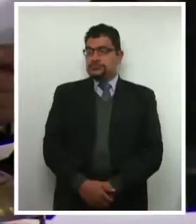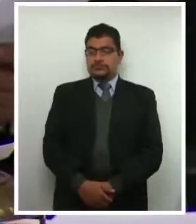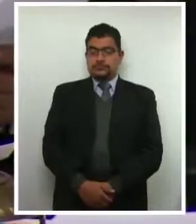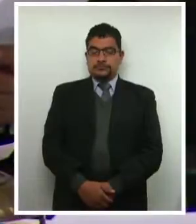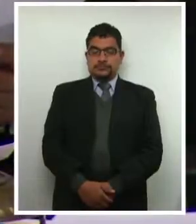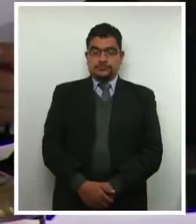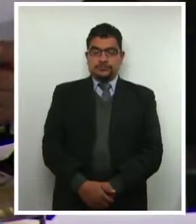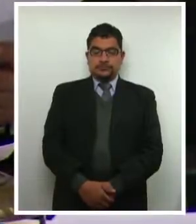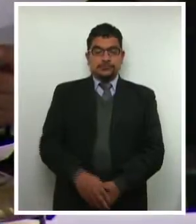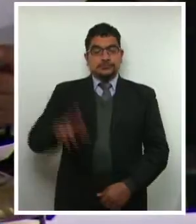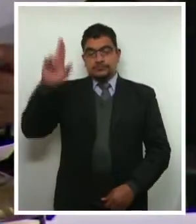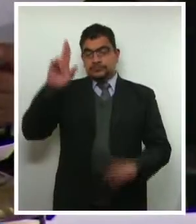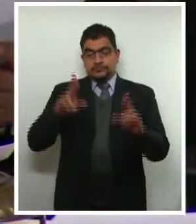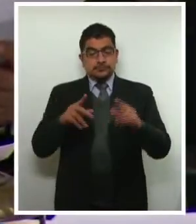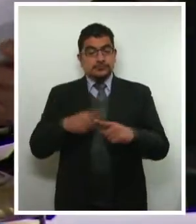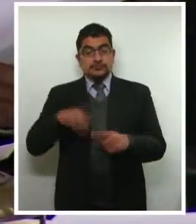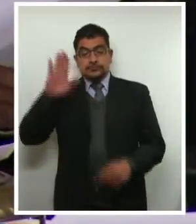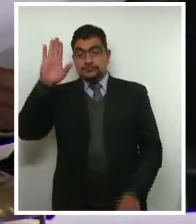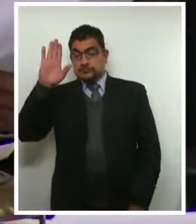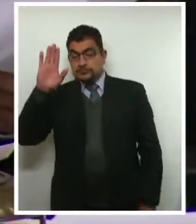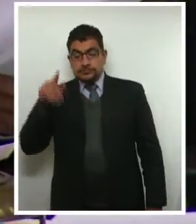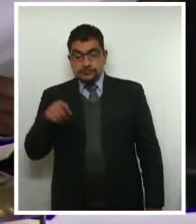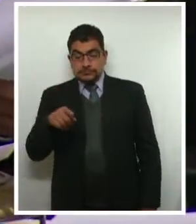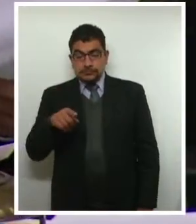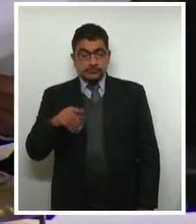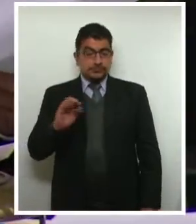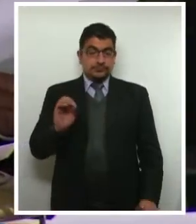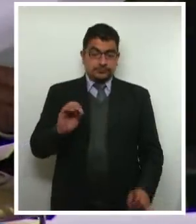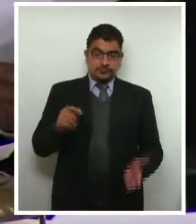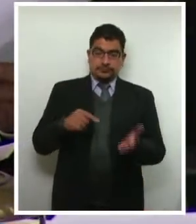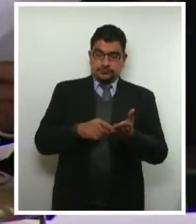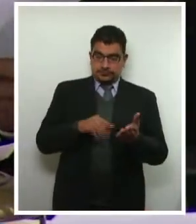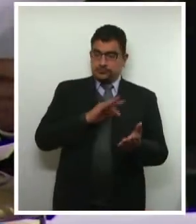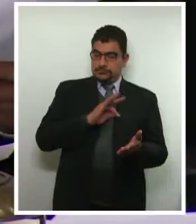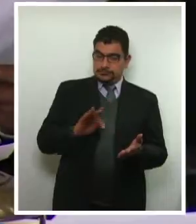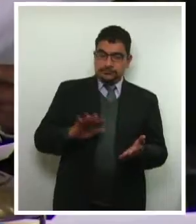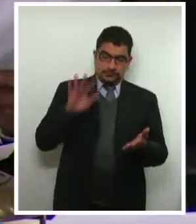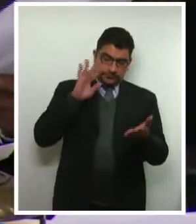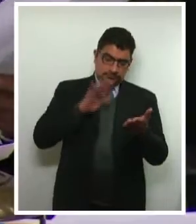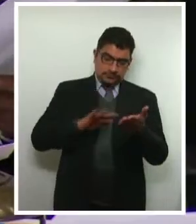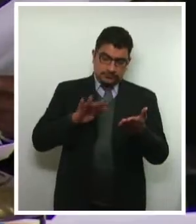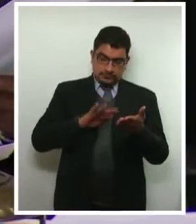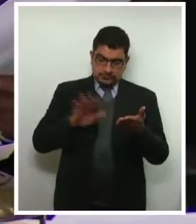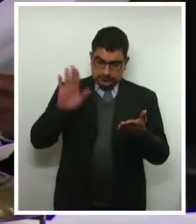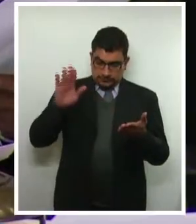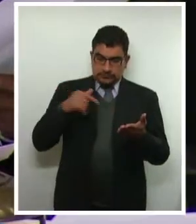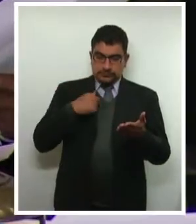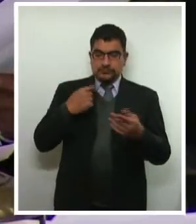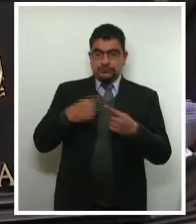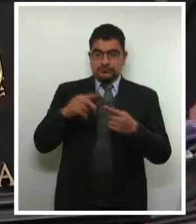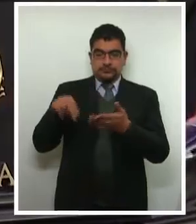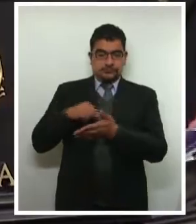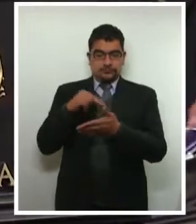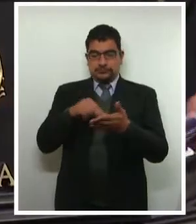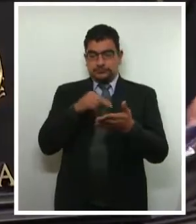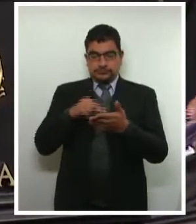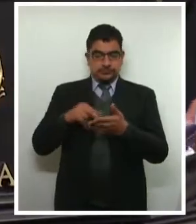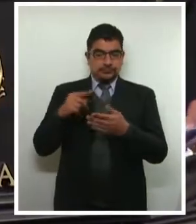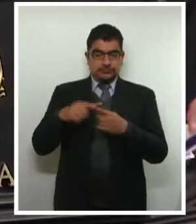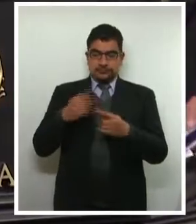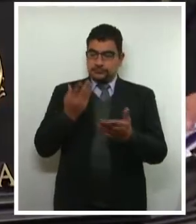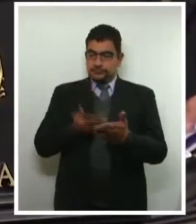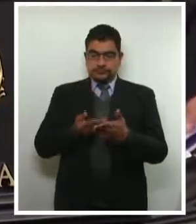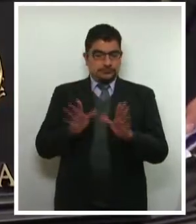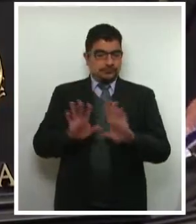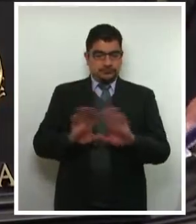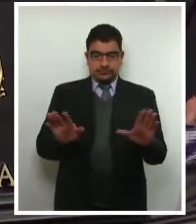¿Quién más pidió la palabra? Bueno. ¿Me parece si leo, Presidenta, quiénes firmaron la propuesta? No, yo